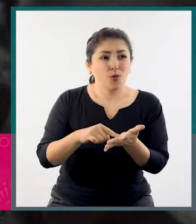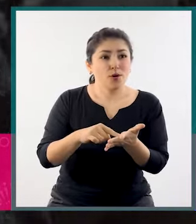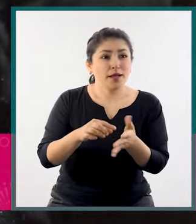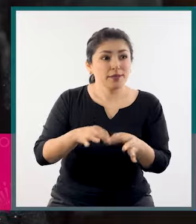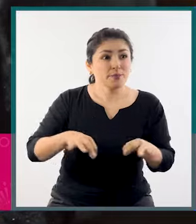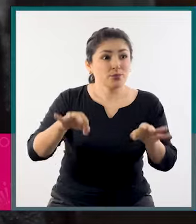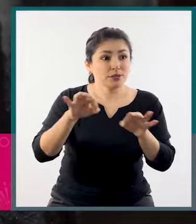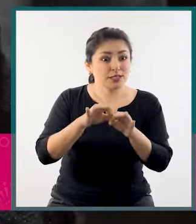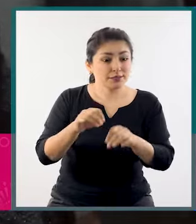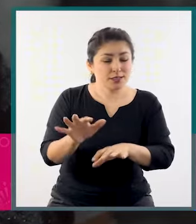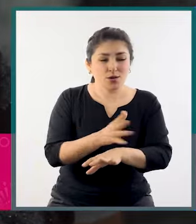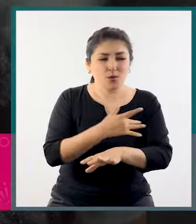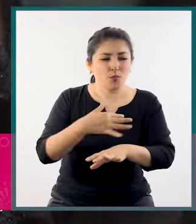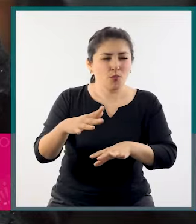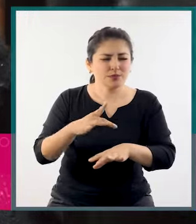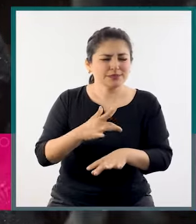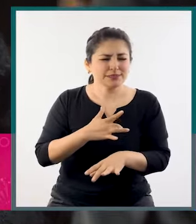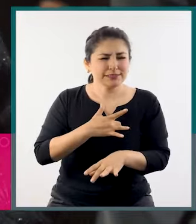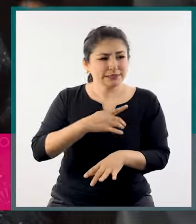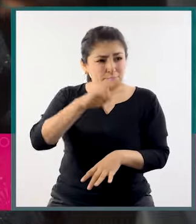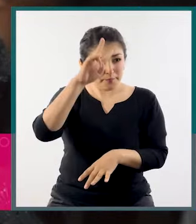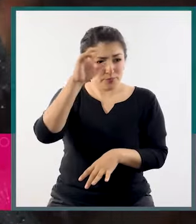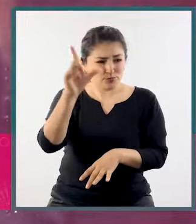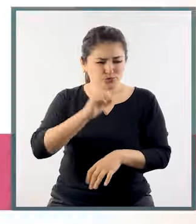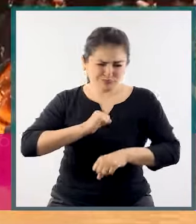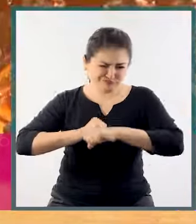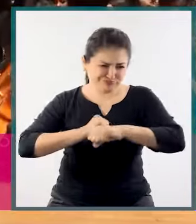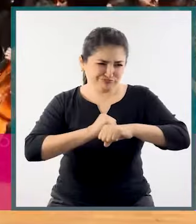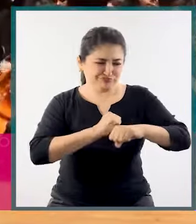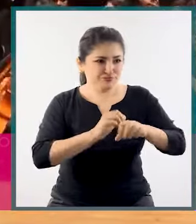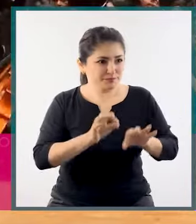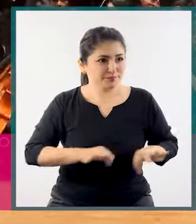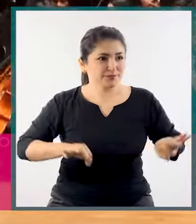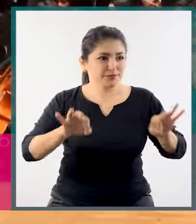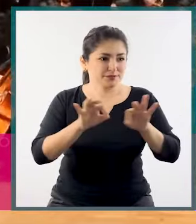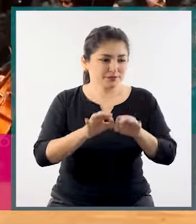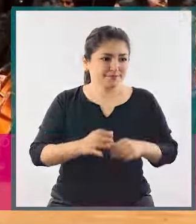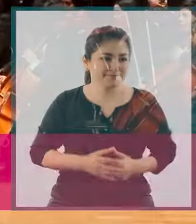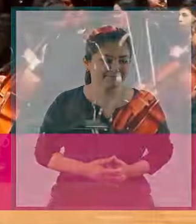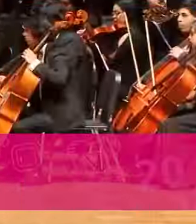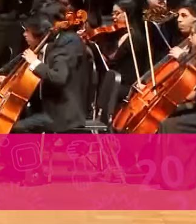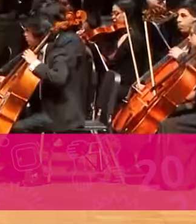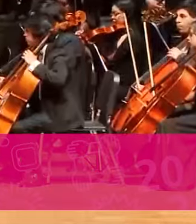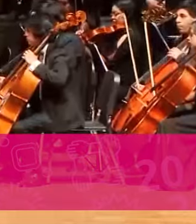se promociona nuestra música y nuestro sentir patrio.